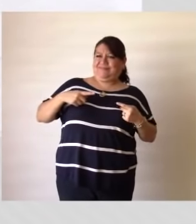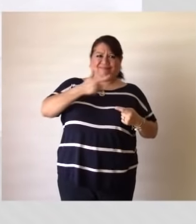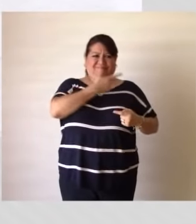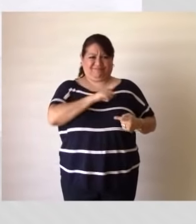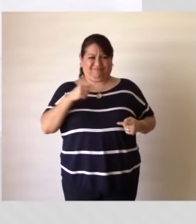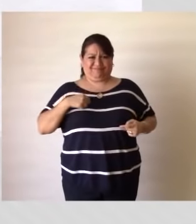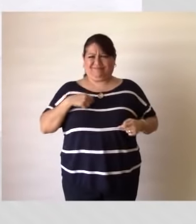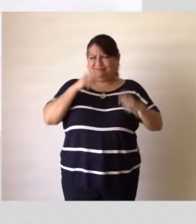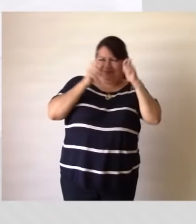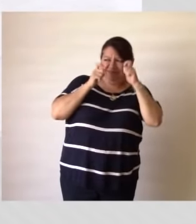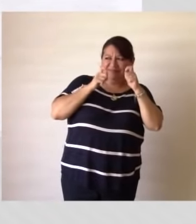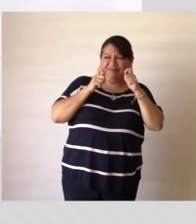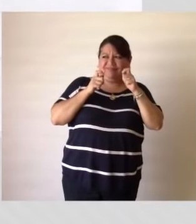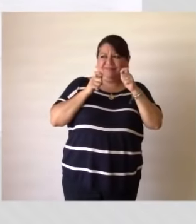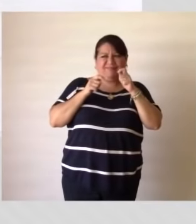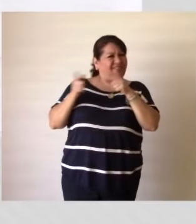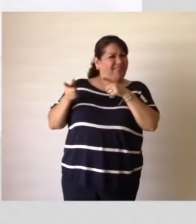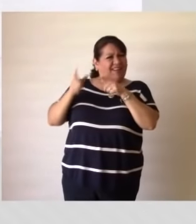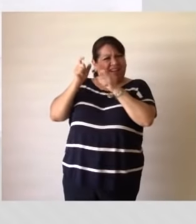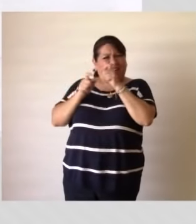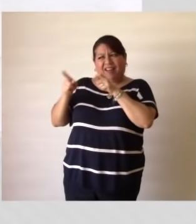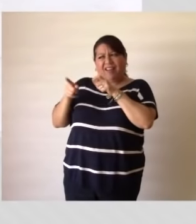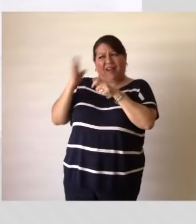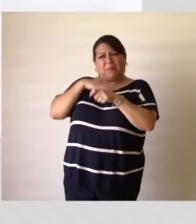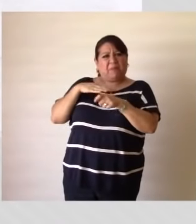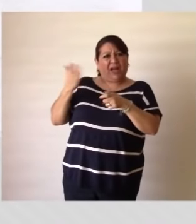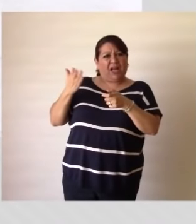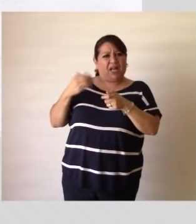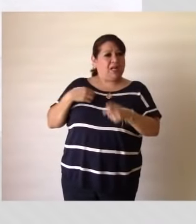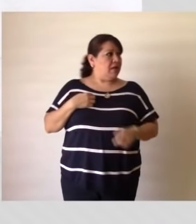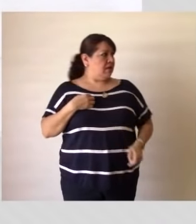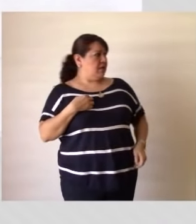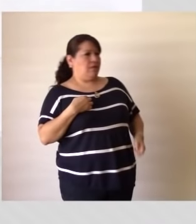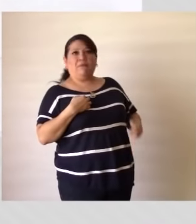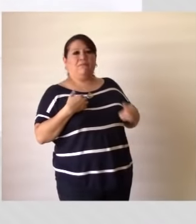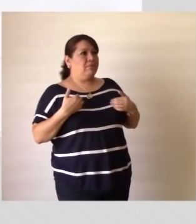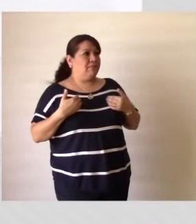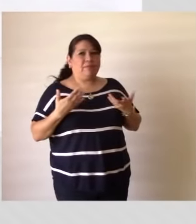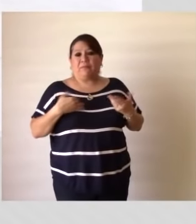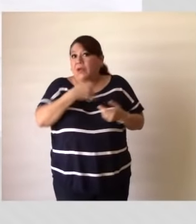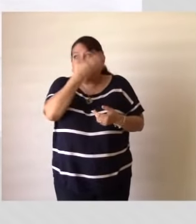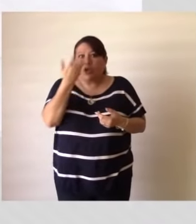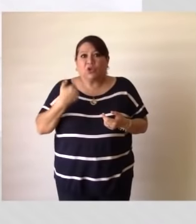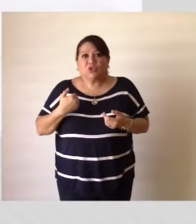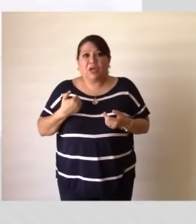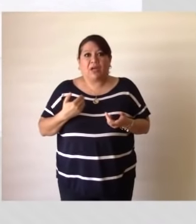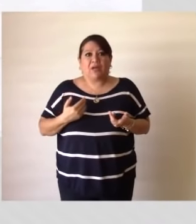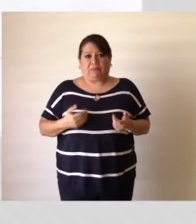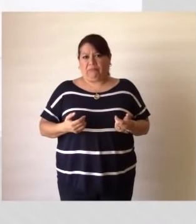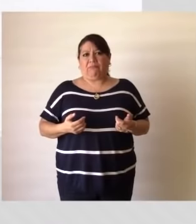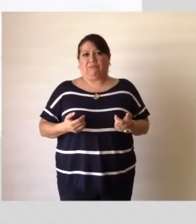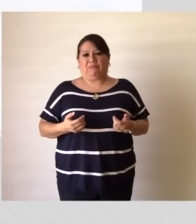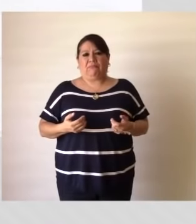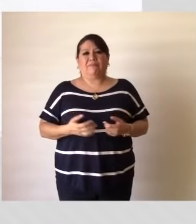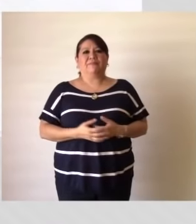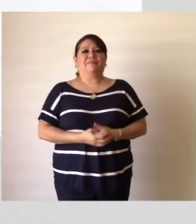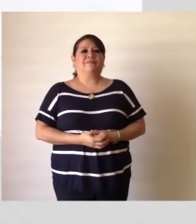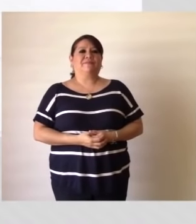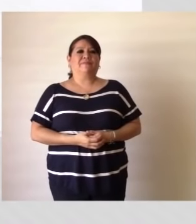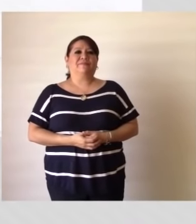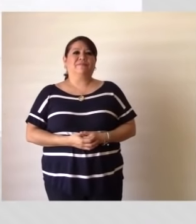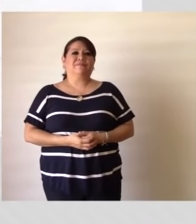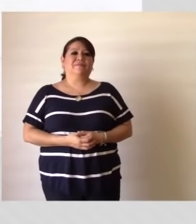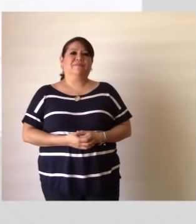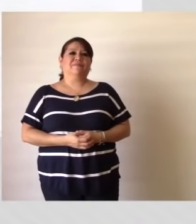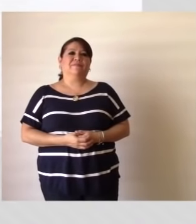mi hija este es el momento perfecto para hacer mi cara de desagrado y hago mi cara debe saber es algo inconsciente